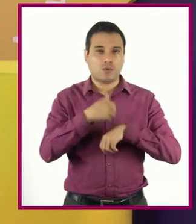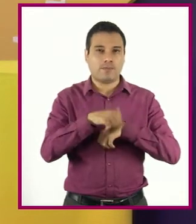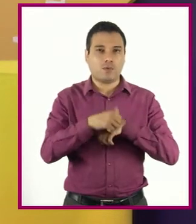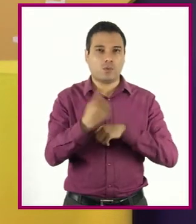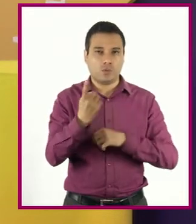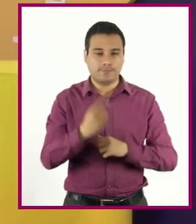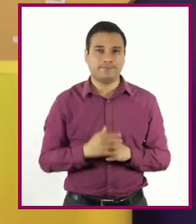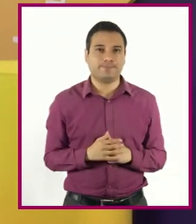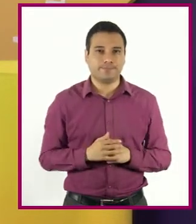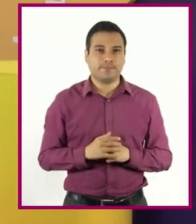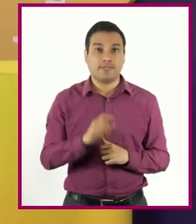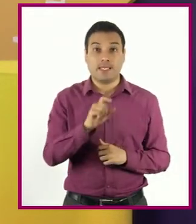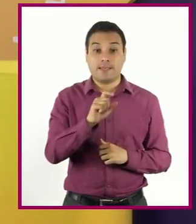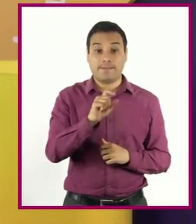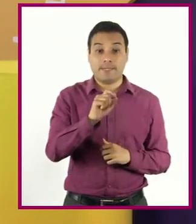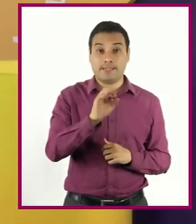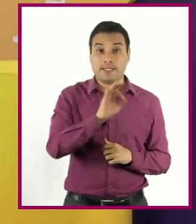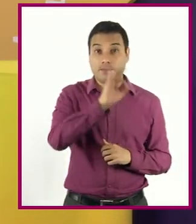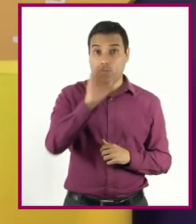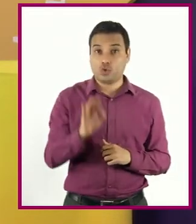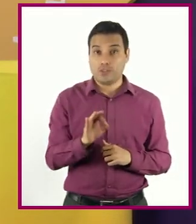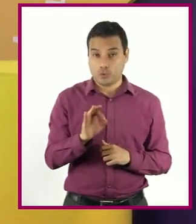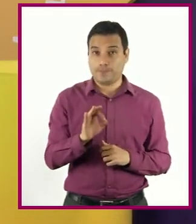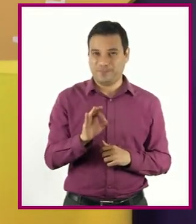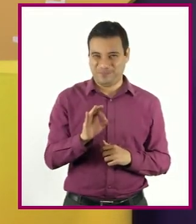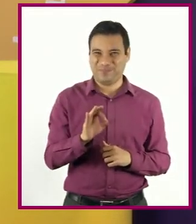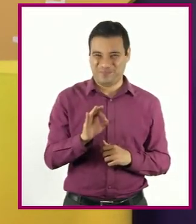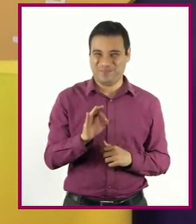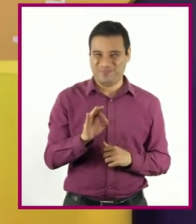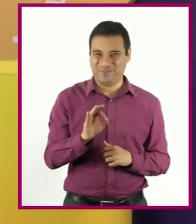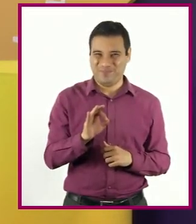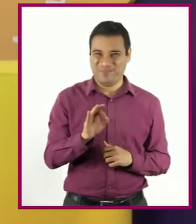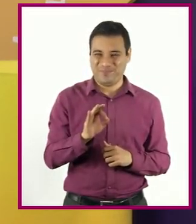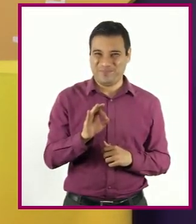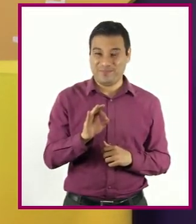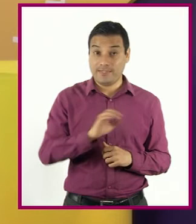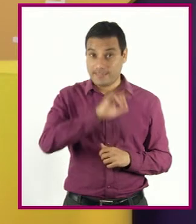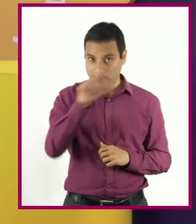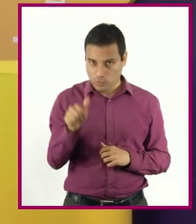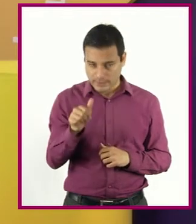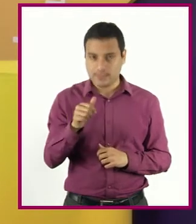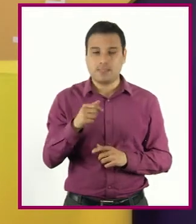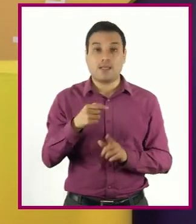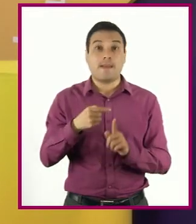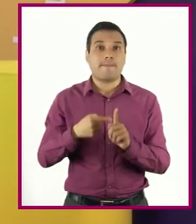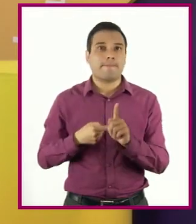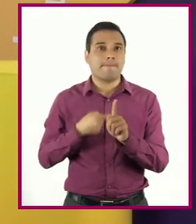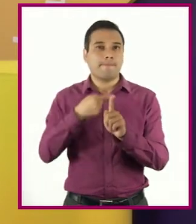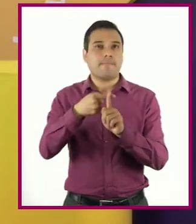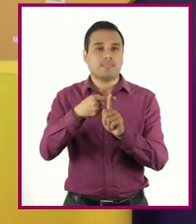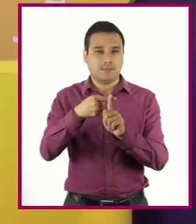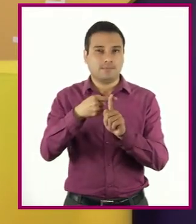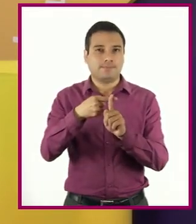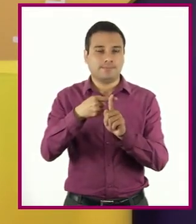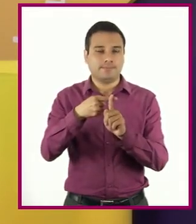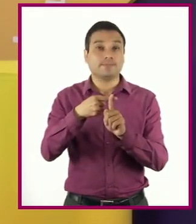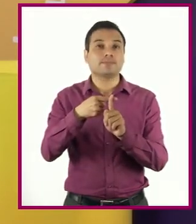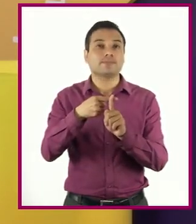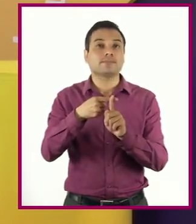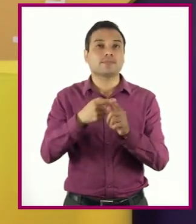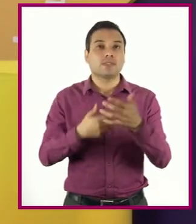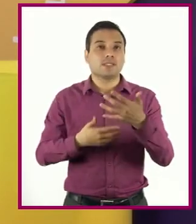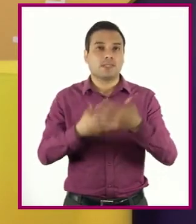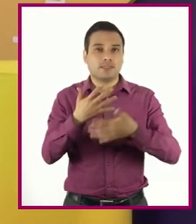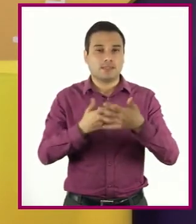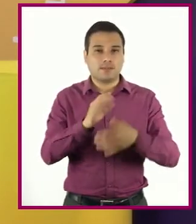se calcula el 20% de descuento del precio original y sobre ese precio con descuento se calcula